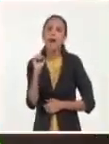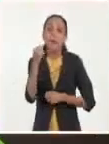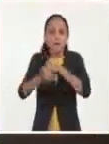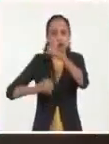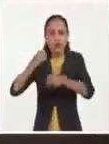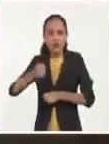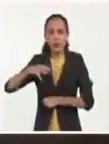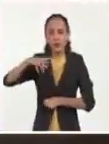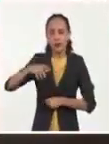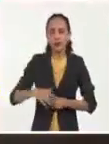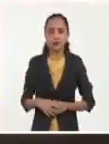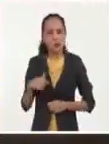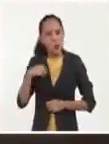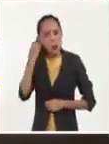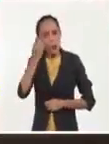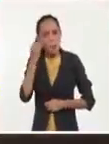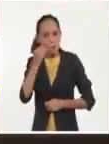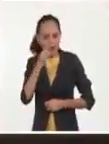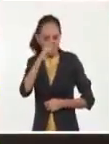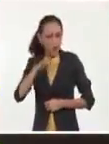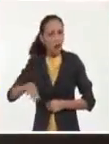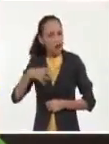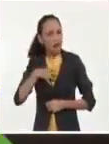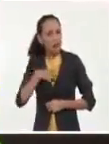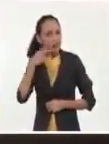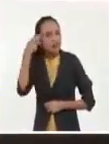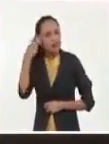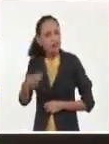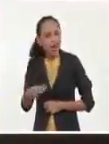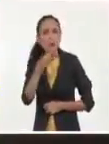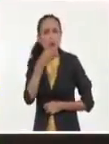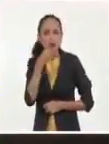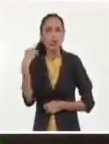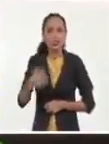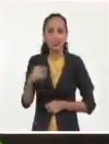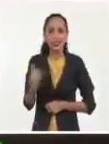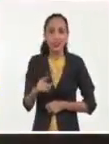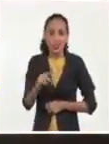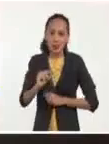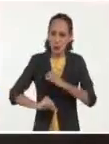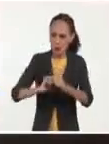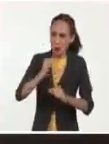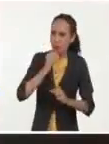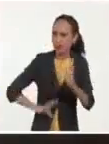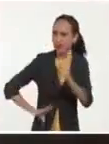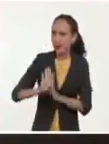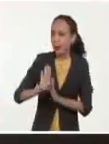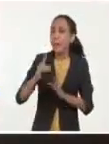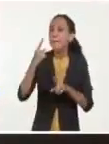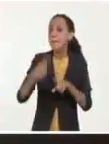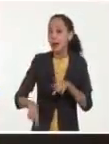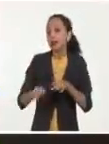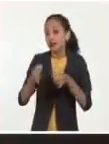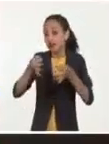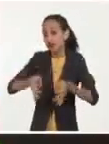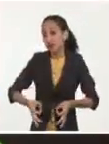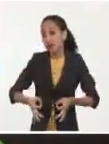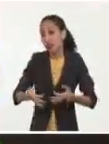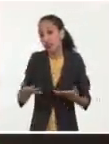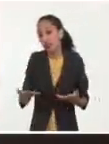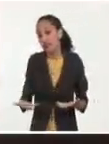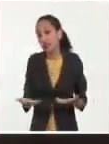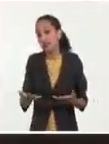Creo que hay talento, hay materia para trabajar y por ahí anda la cosa. Lo que sí es una realidad es que